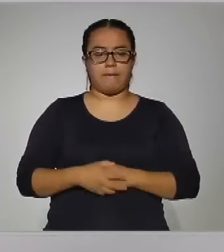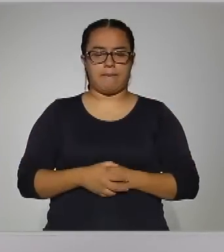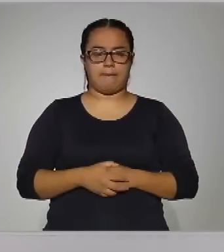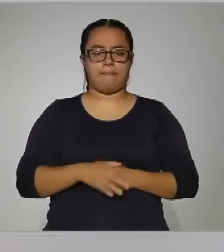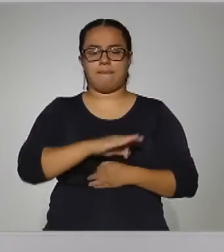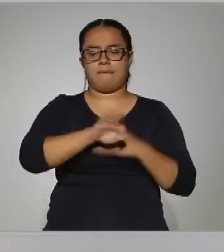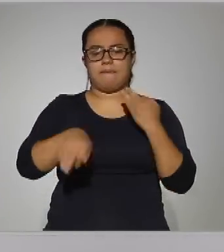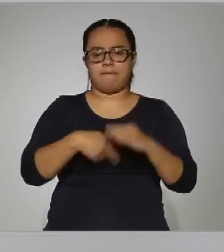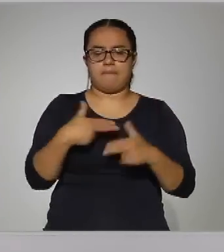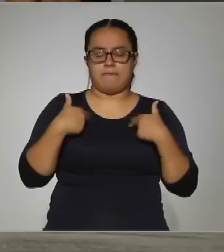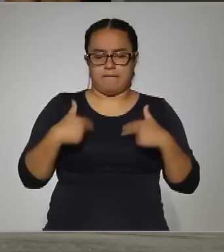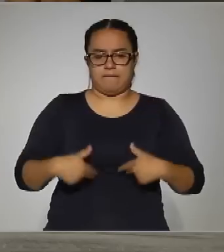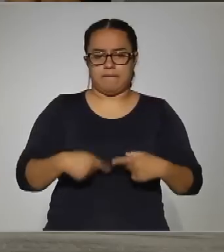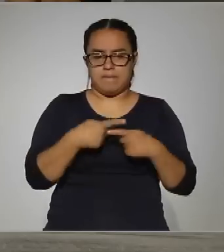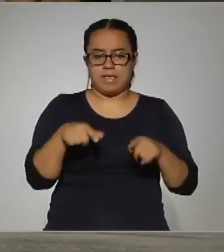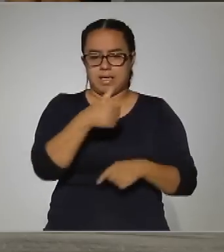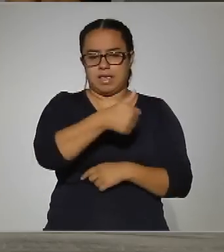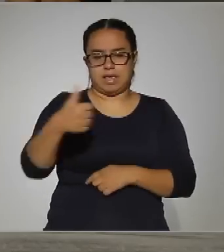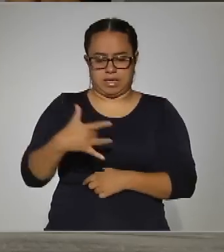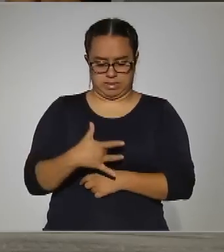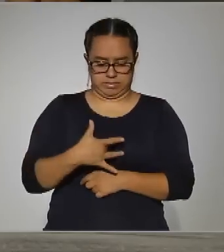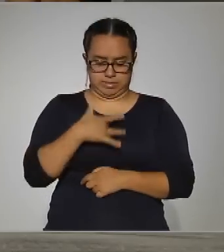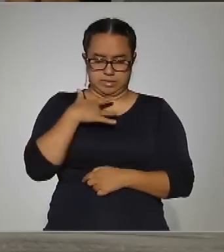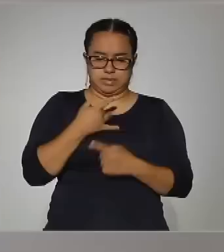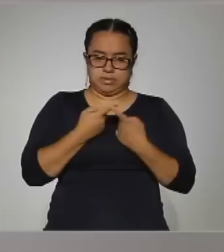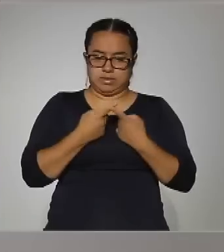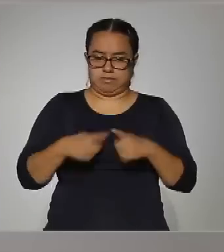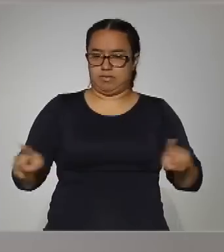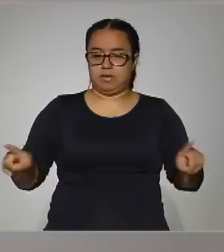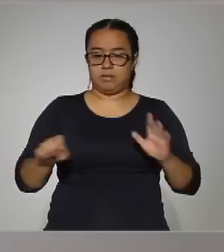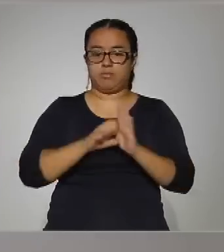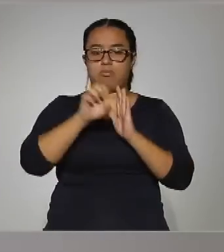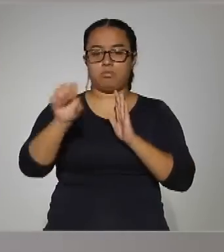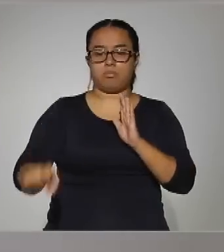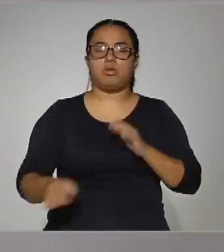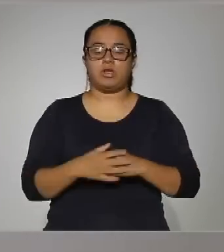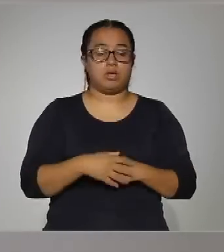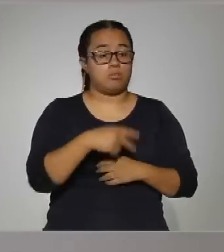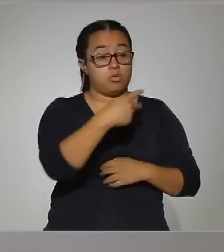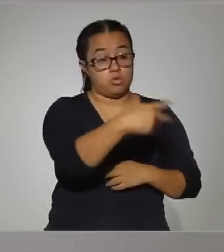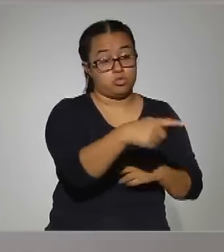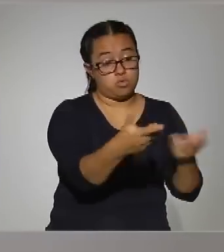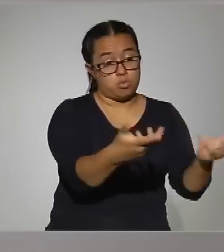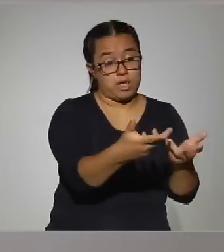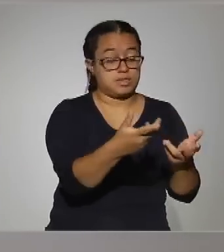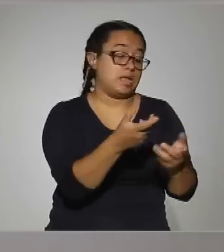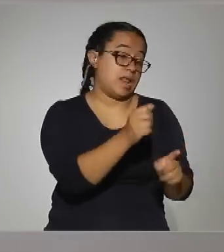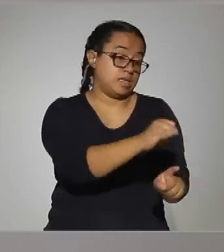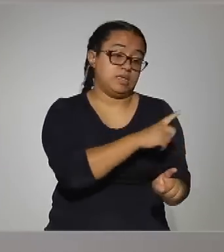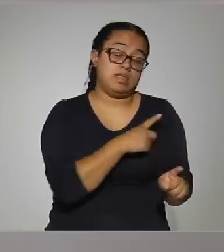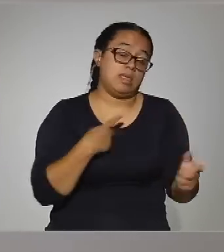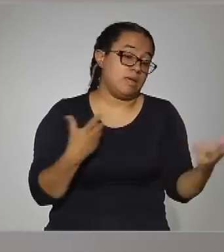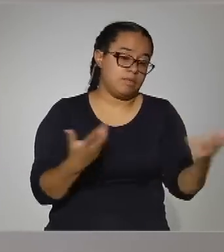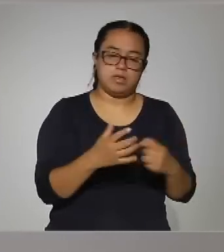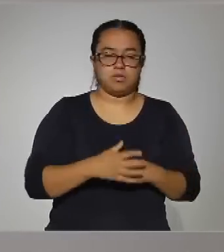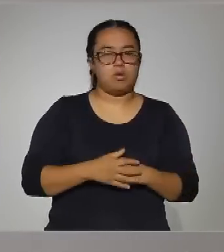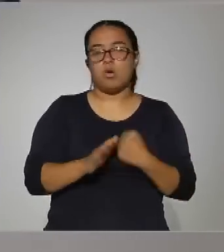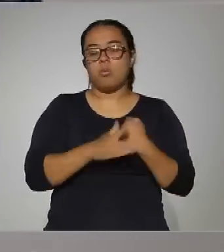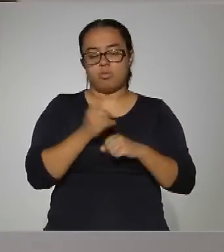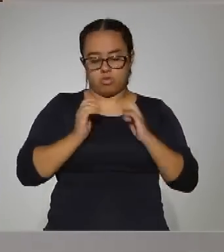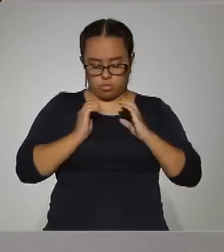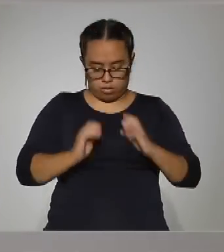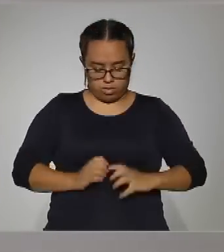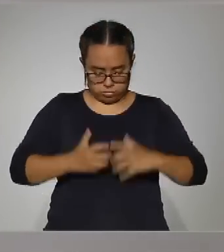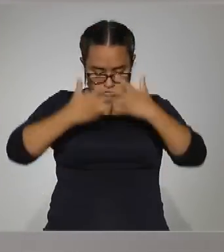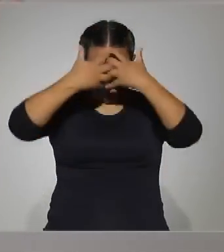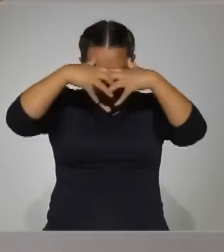y nuestra sensibilidad es diferente. Exacto. No podemos decir que alguien va a actuar de una u otra forma, porque de acuerdo también a nuestro organismo y a